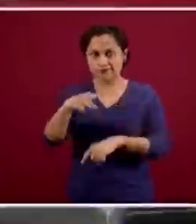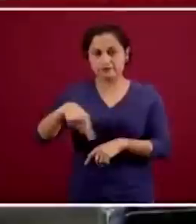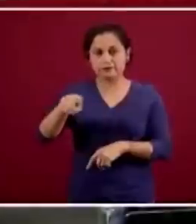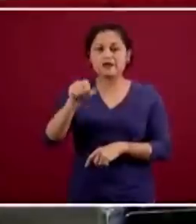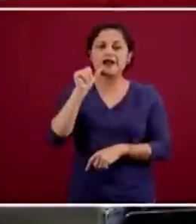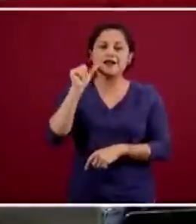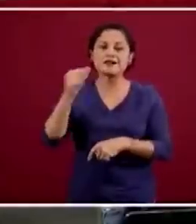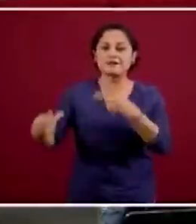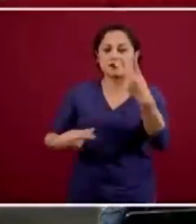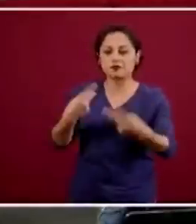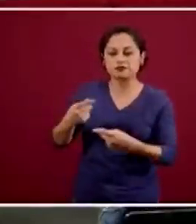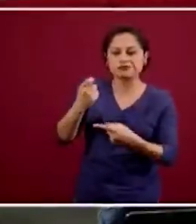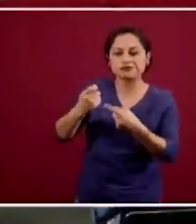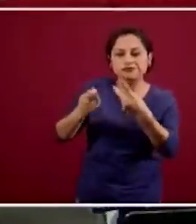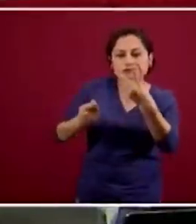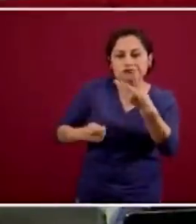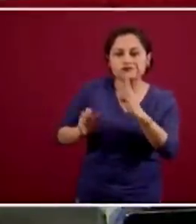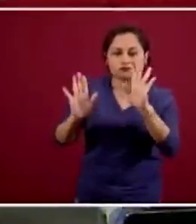específica